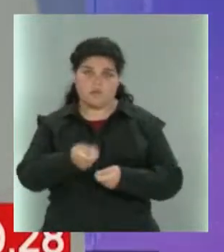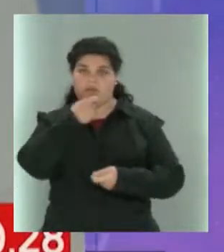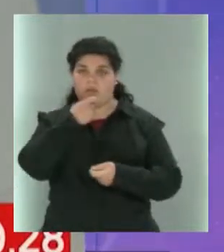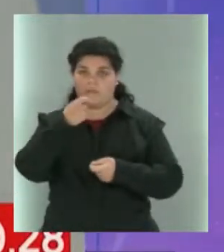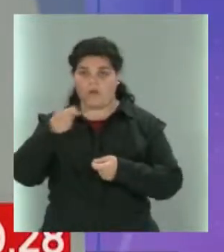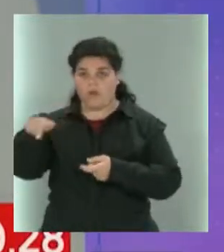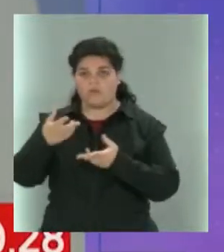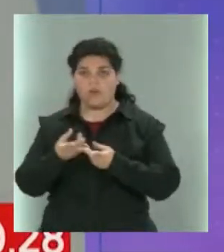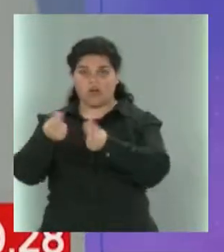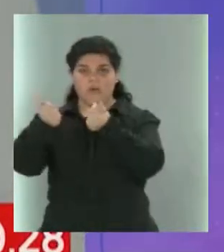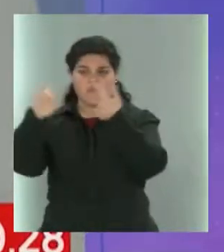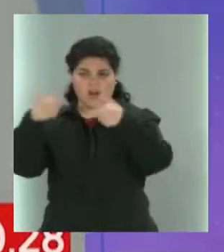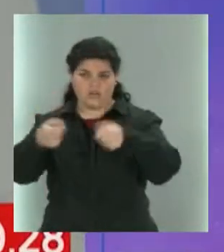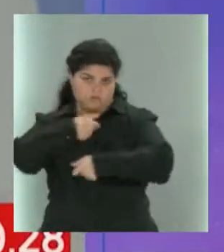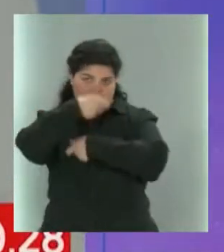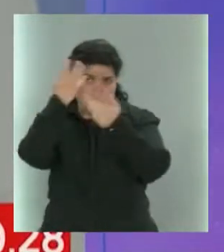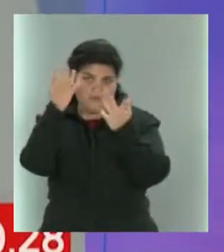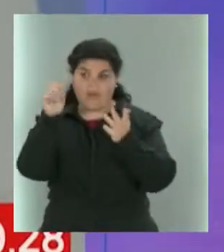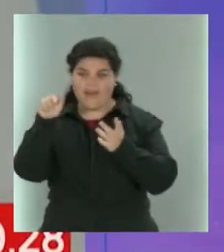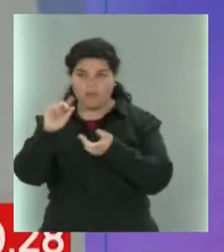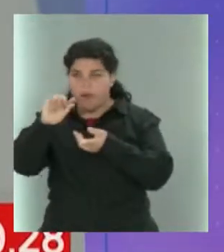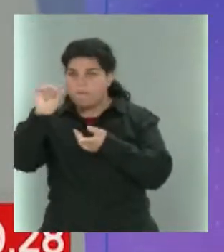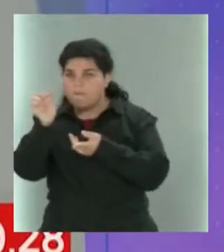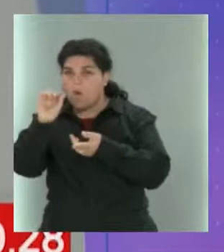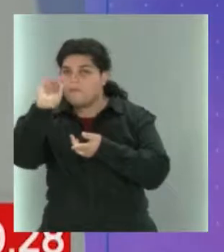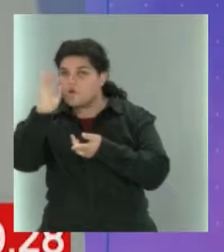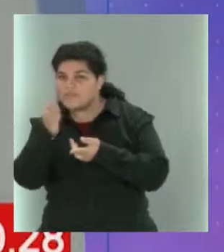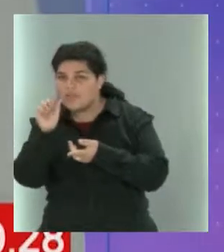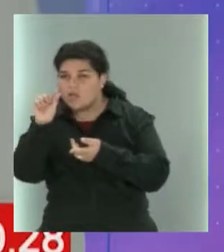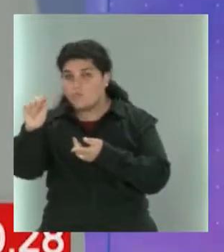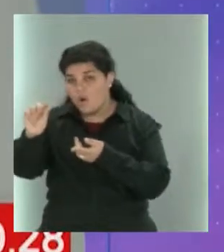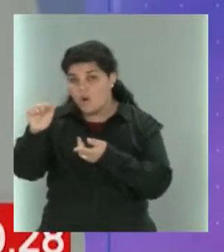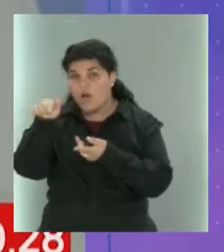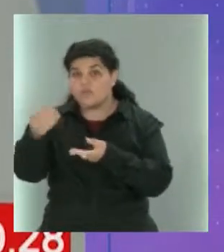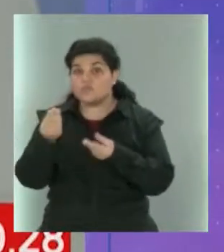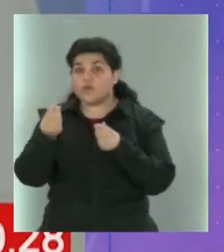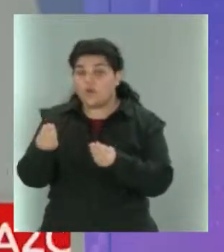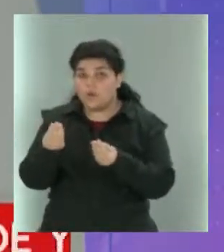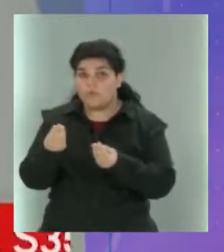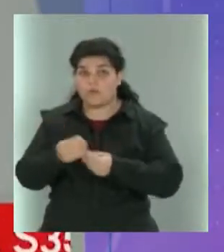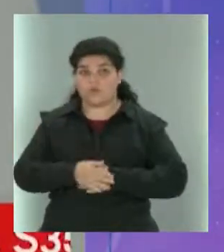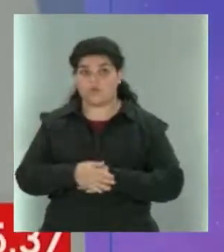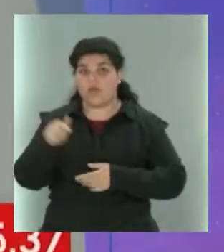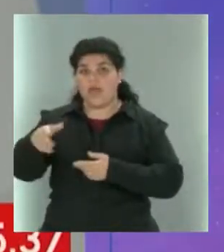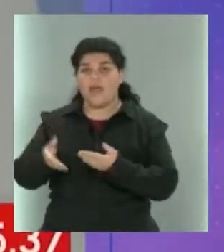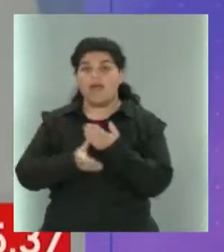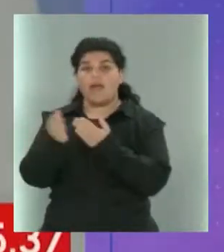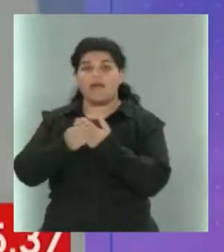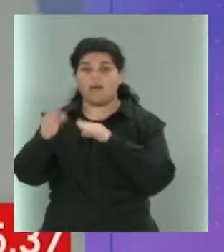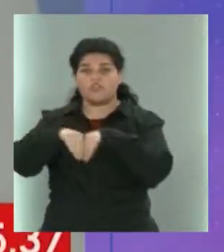góndola cualquier producto y hay una partecita ahí que tiene que ver justamente con el costo de